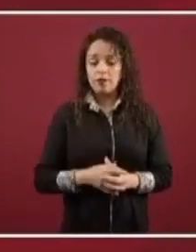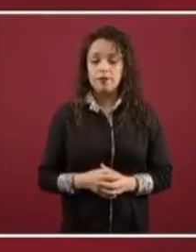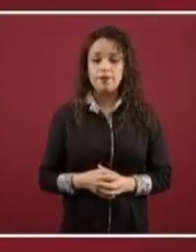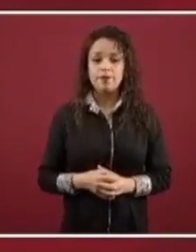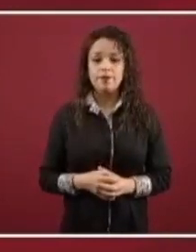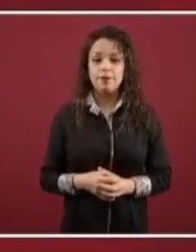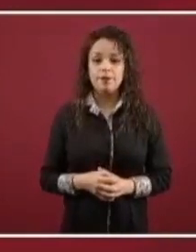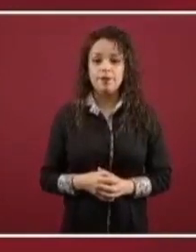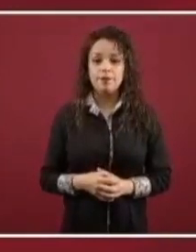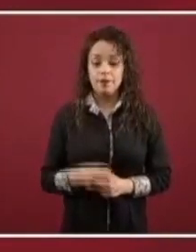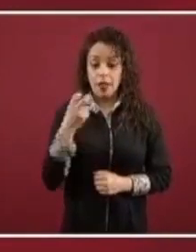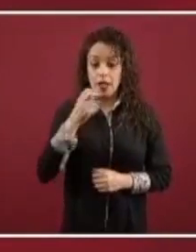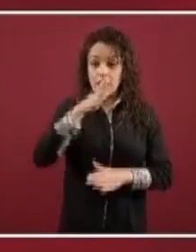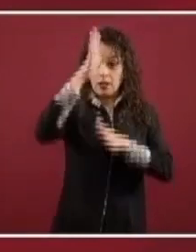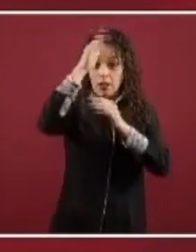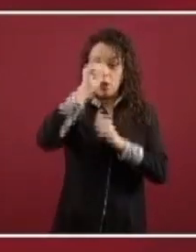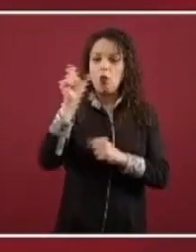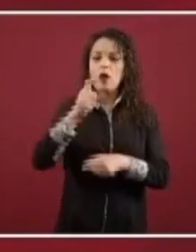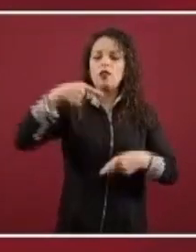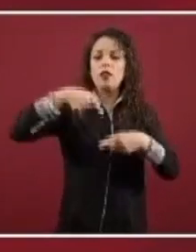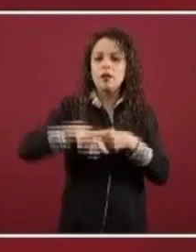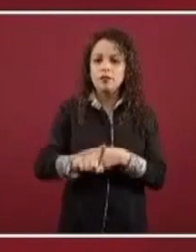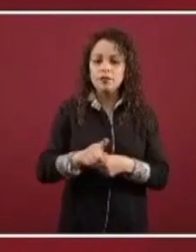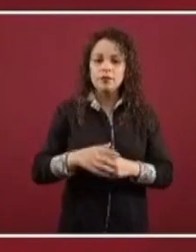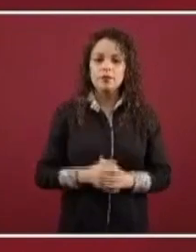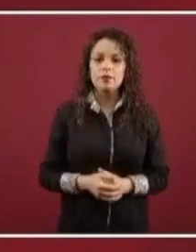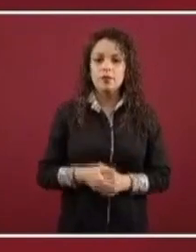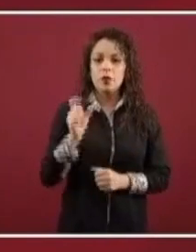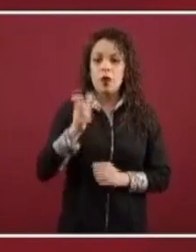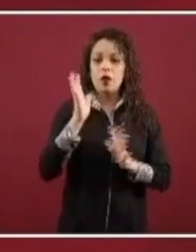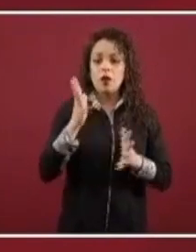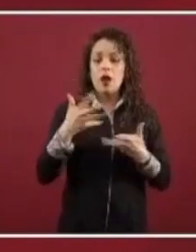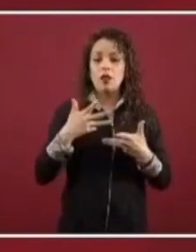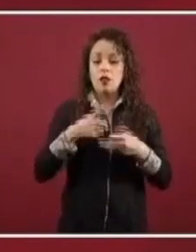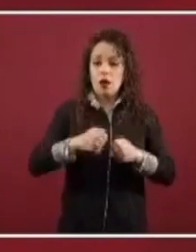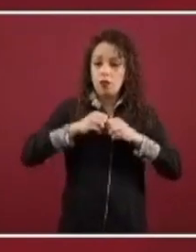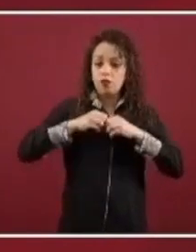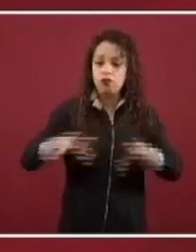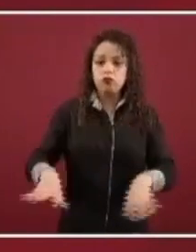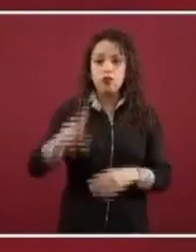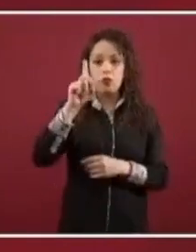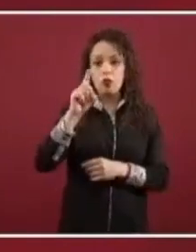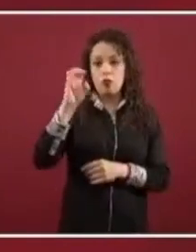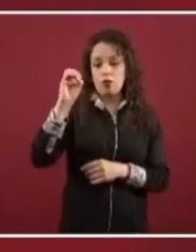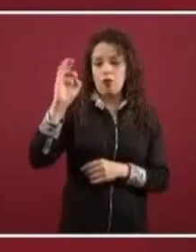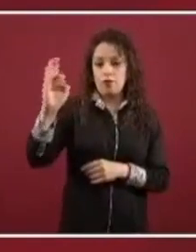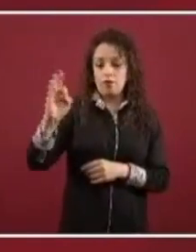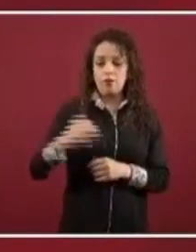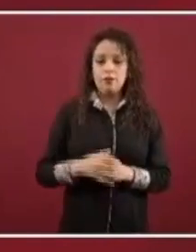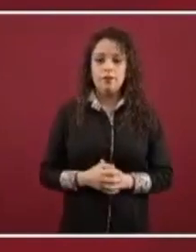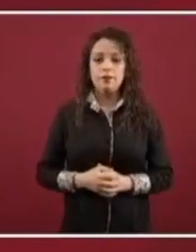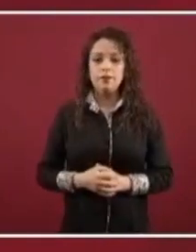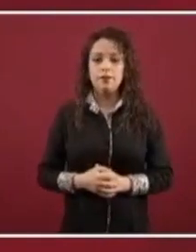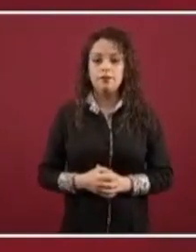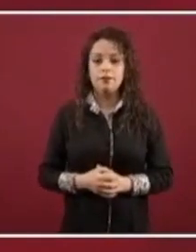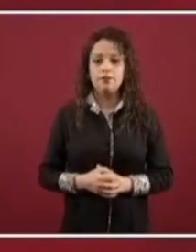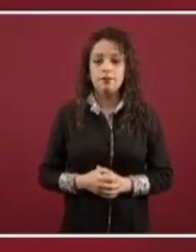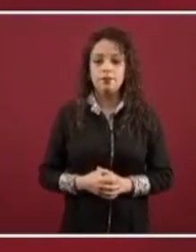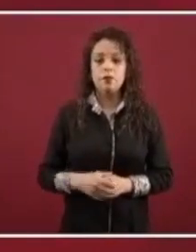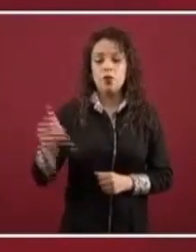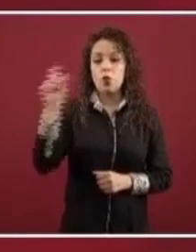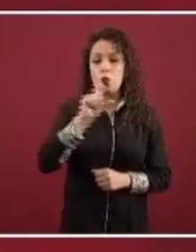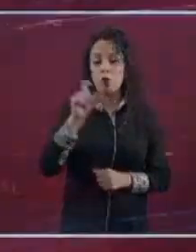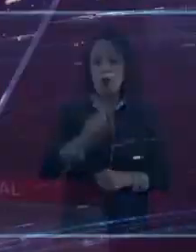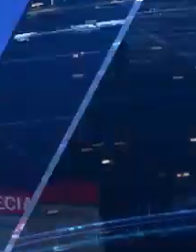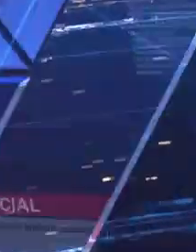El presente acuerdo entrará en vigor el día de su publicación en el Diario Oficial de la Federación y estará vigente hasta